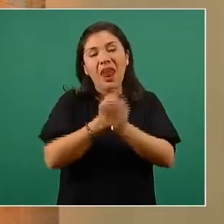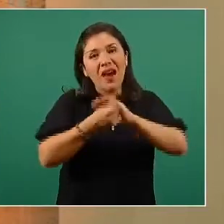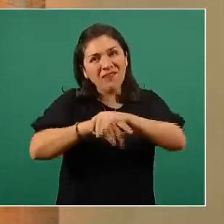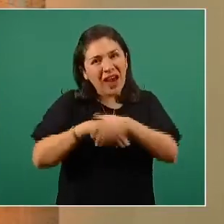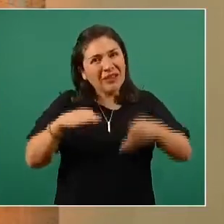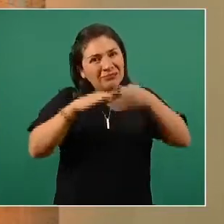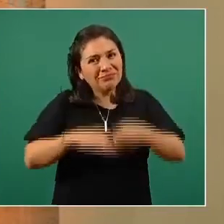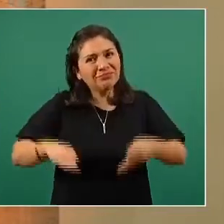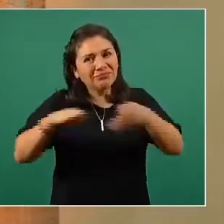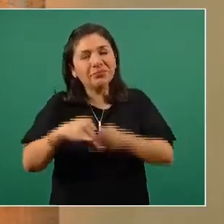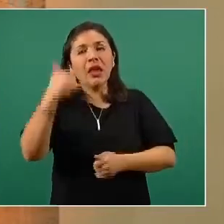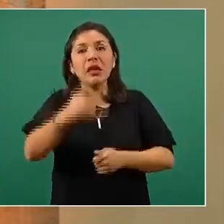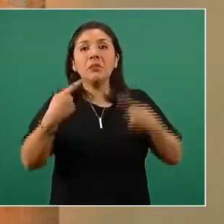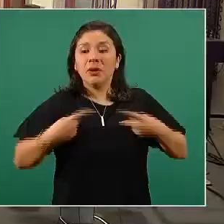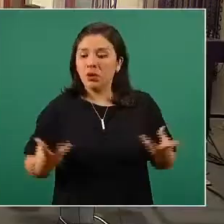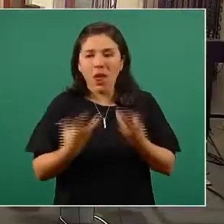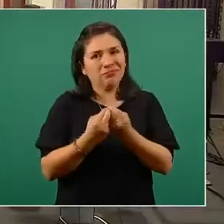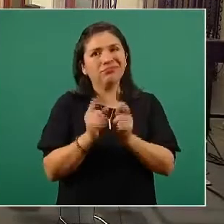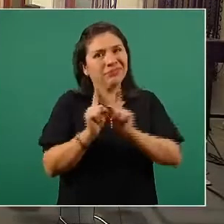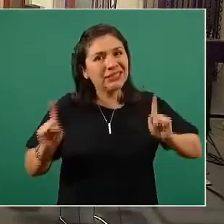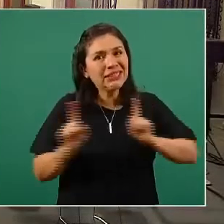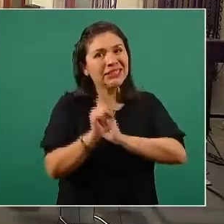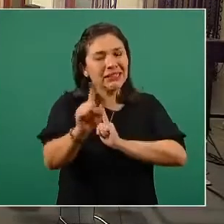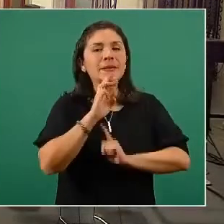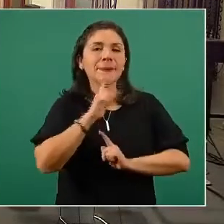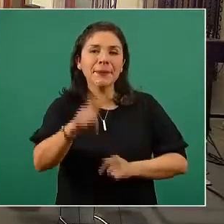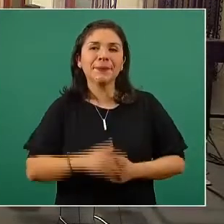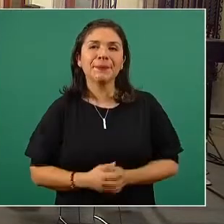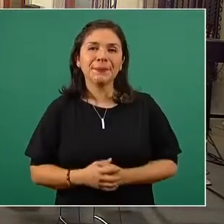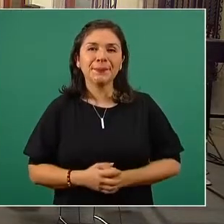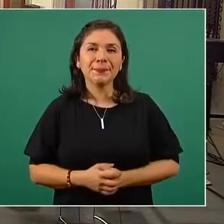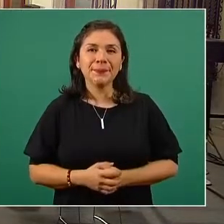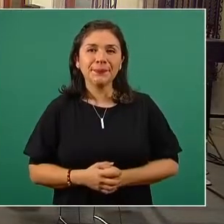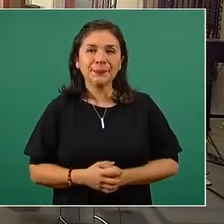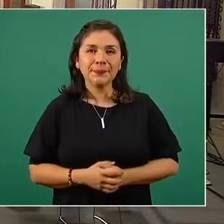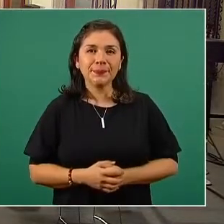manos y la sana distancia.